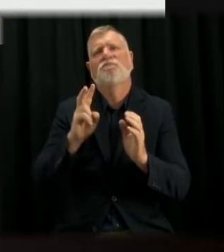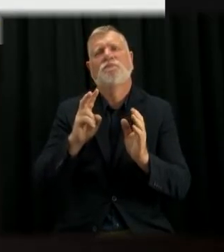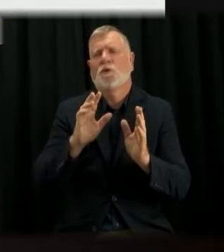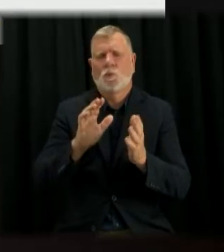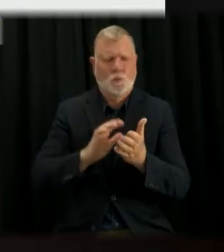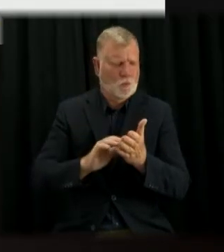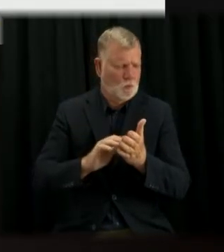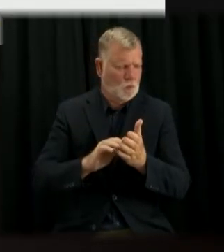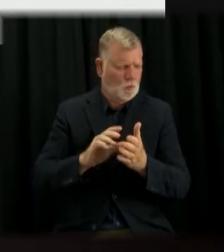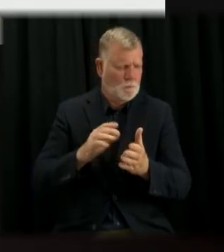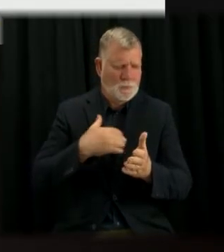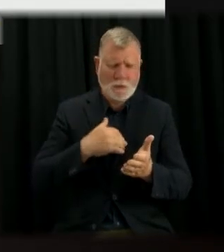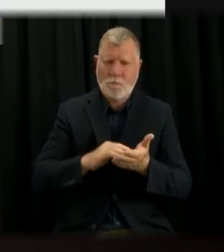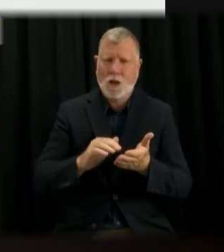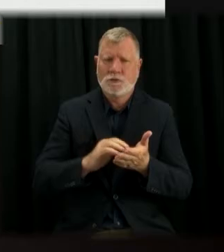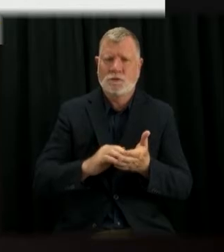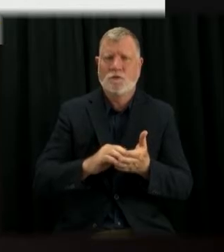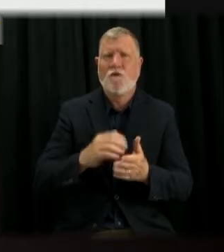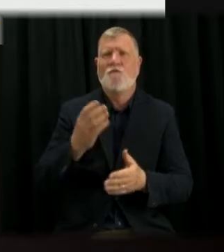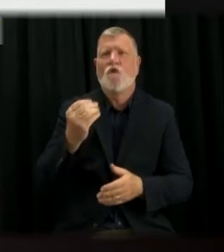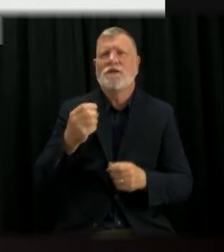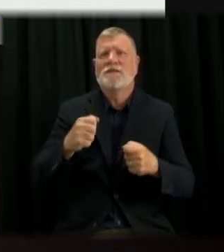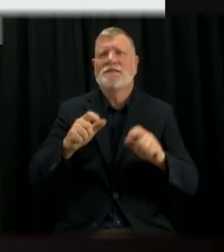Vamos al 2004. Disculpe,